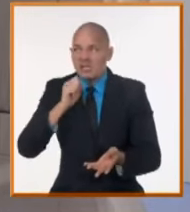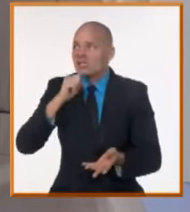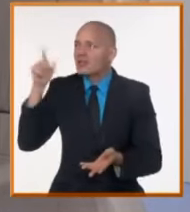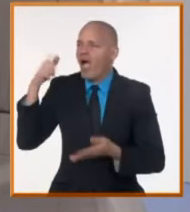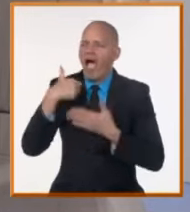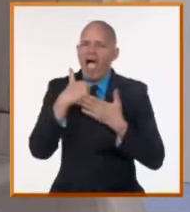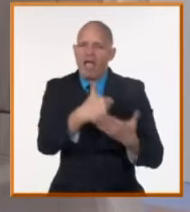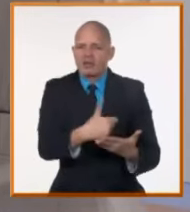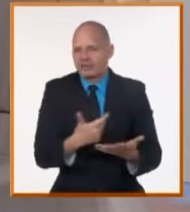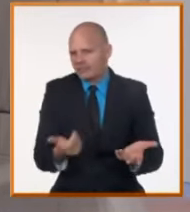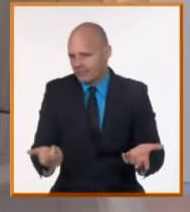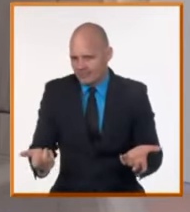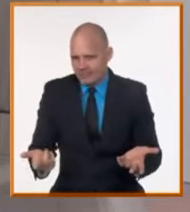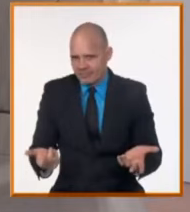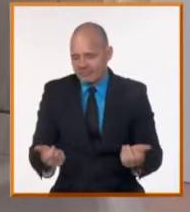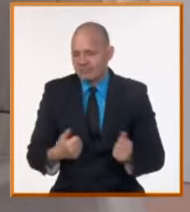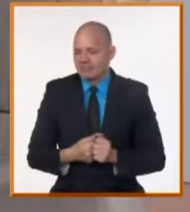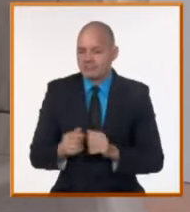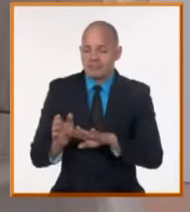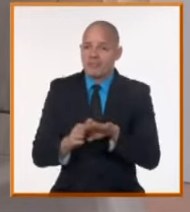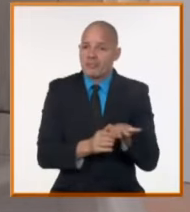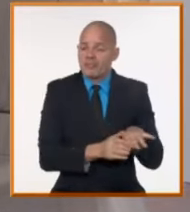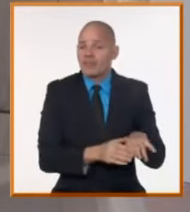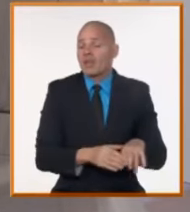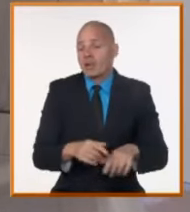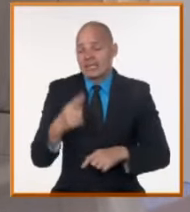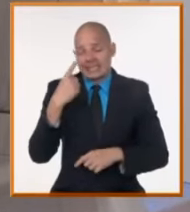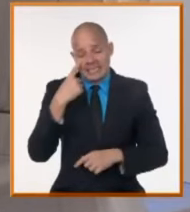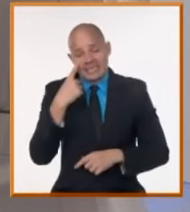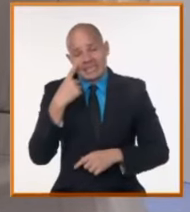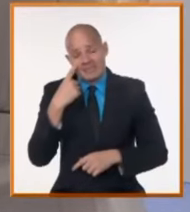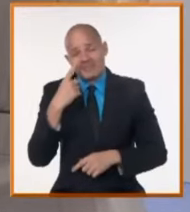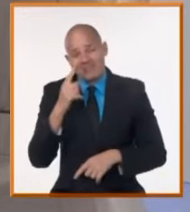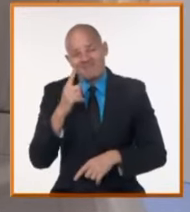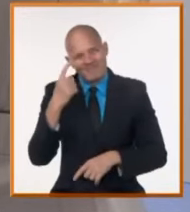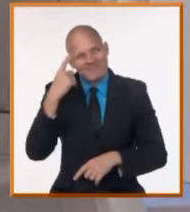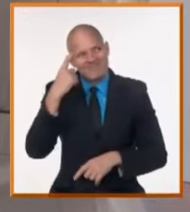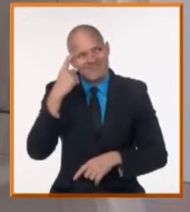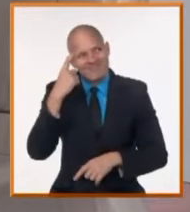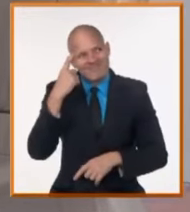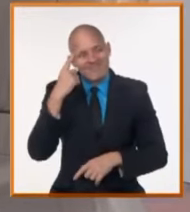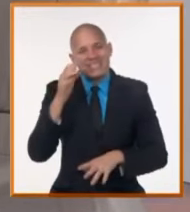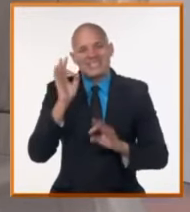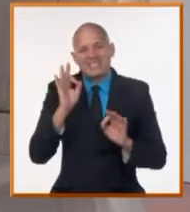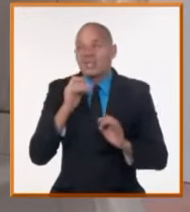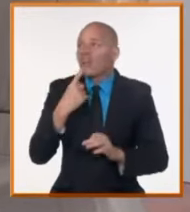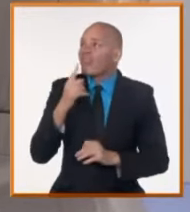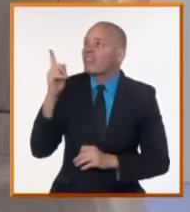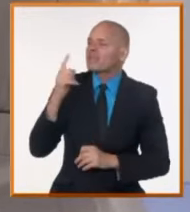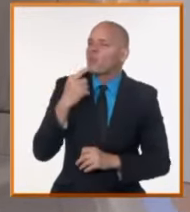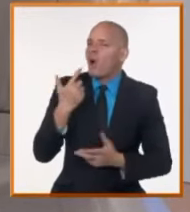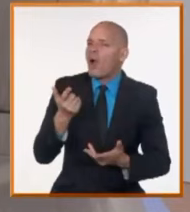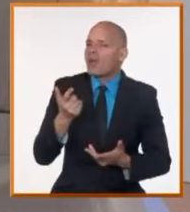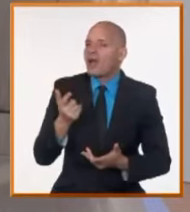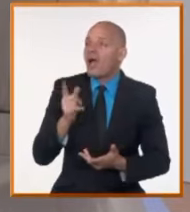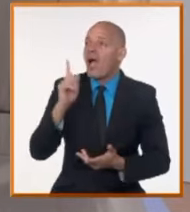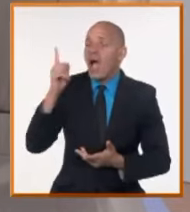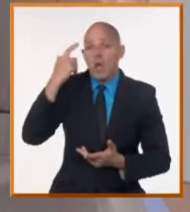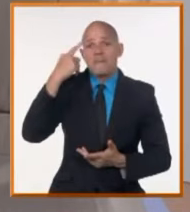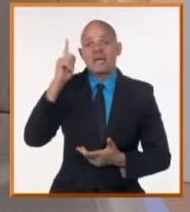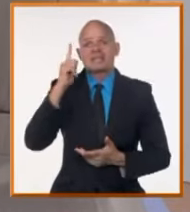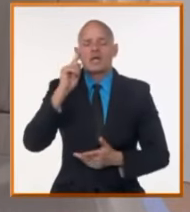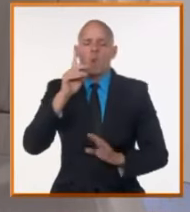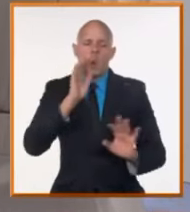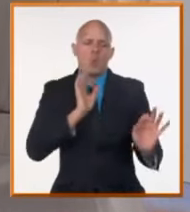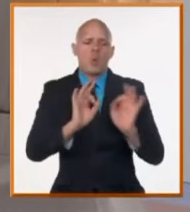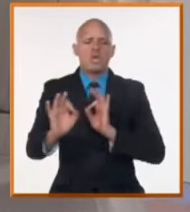justificar la doctrina Monroe, hay que estar claro que lo que está hablando realmente es de la seguridad imperial de la clase dominante